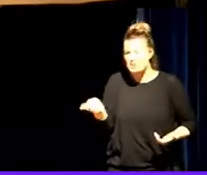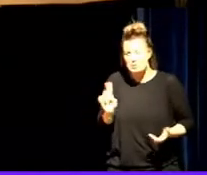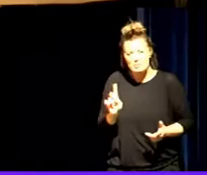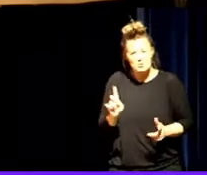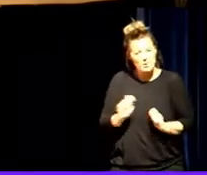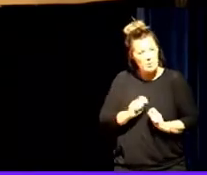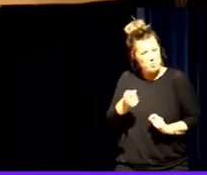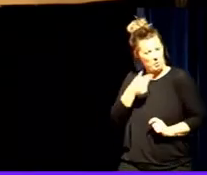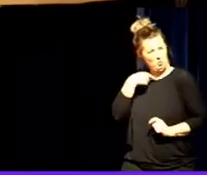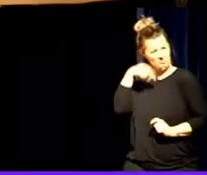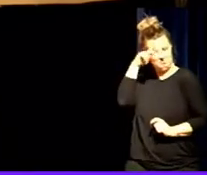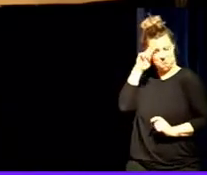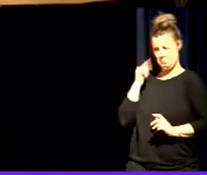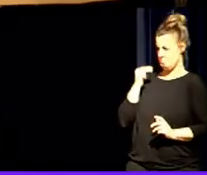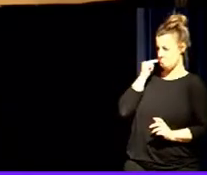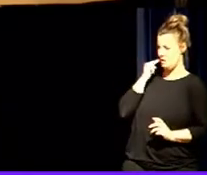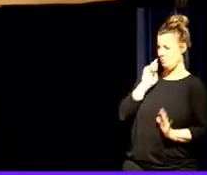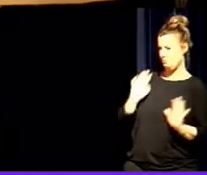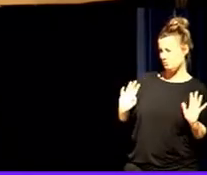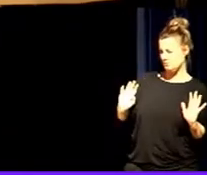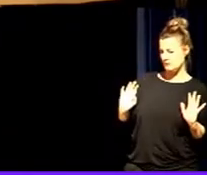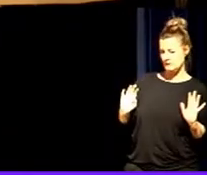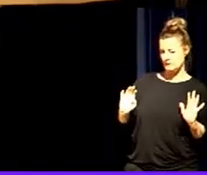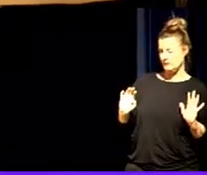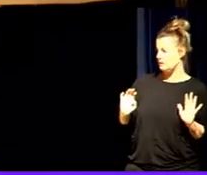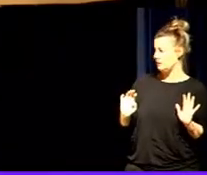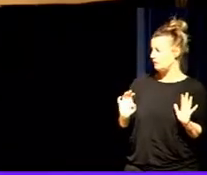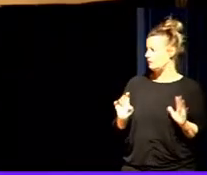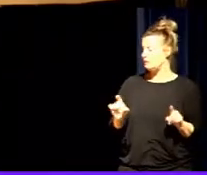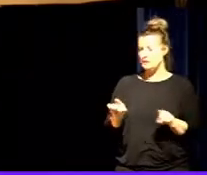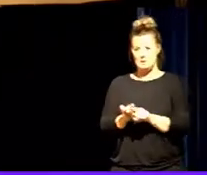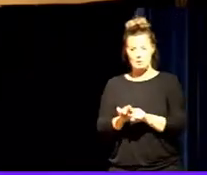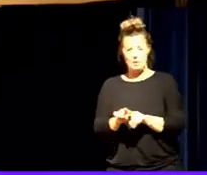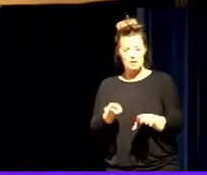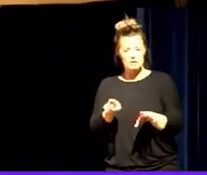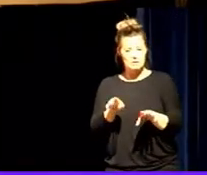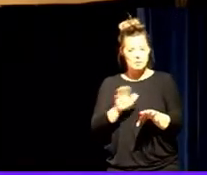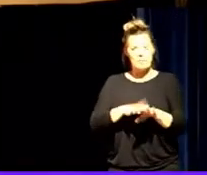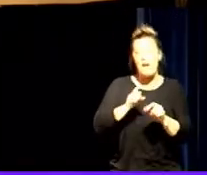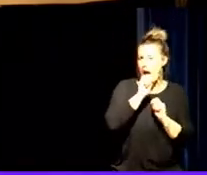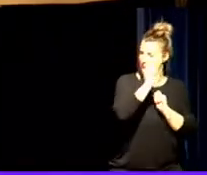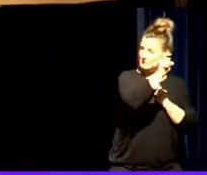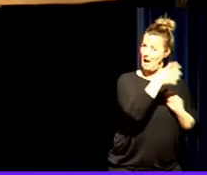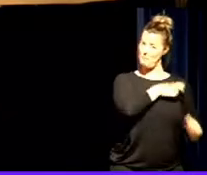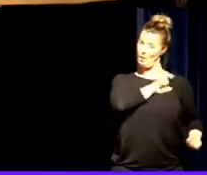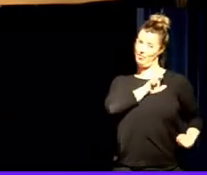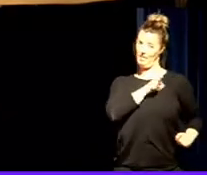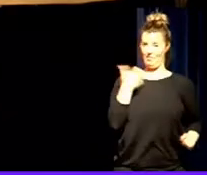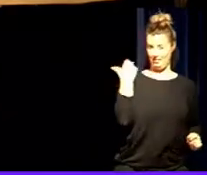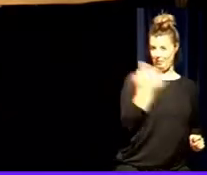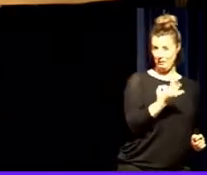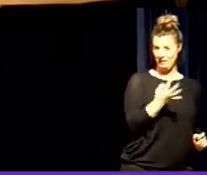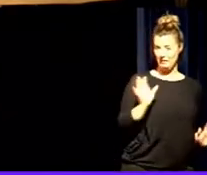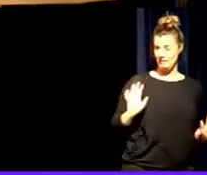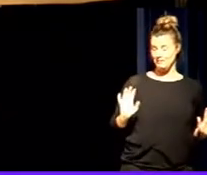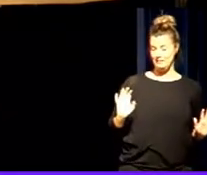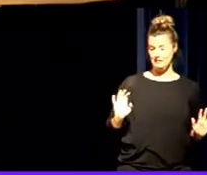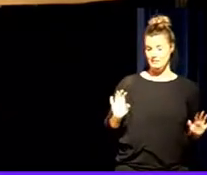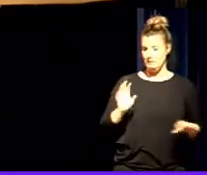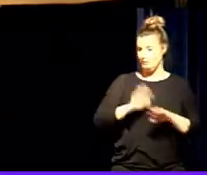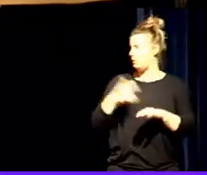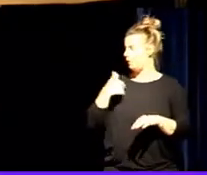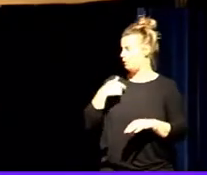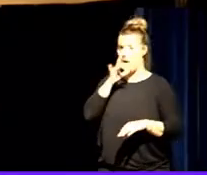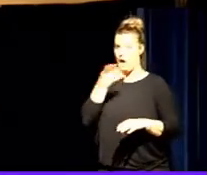un poco, digo, o sea, es como palizar a la policía, porque yo ahora mismo